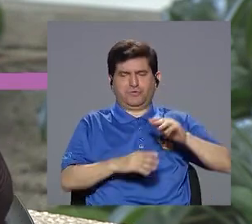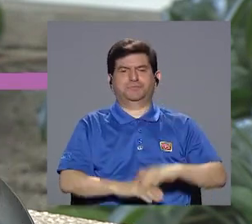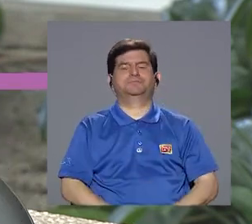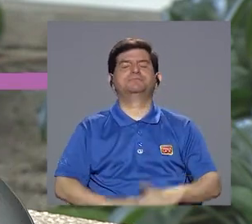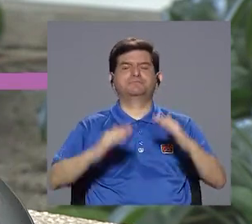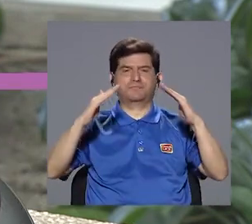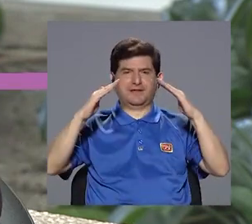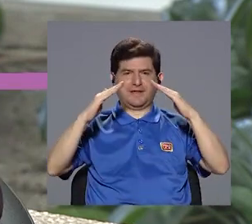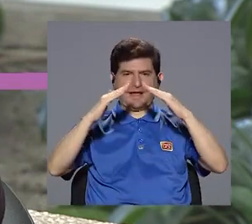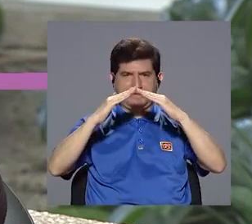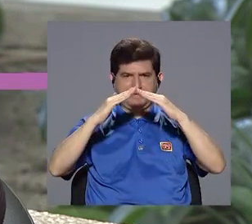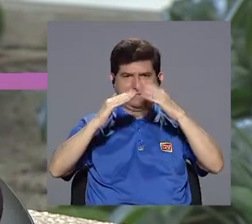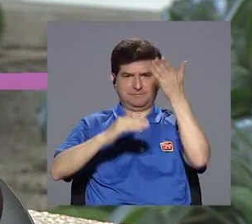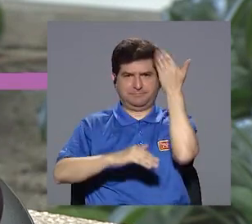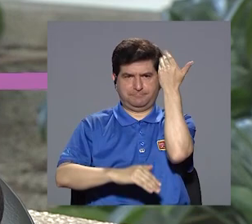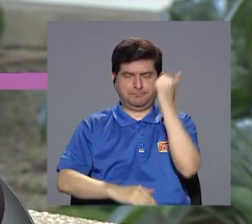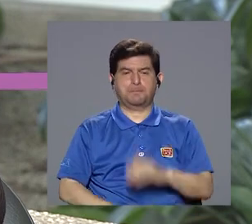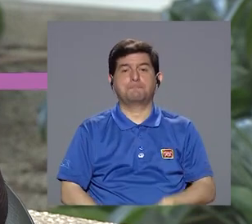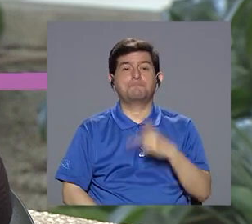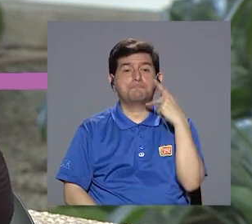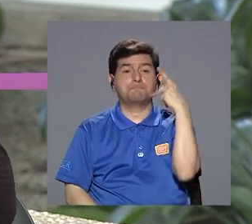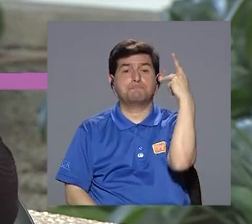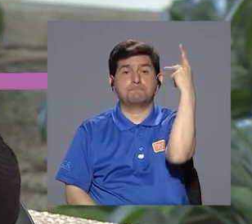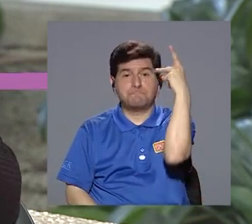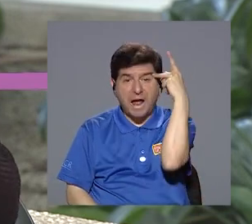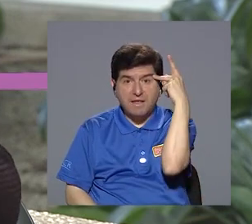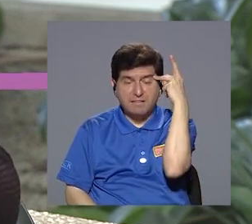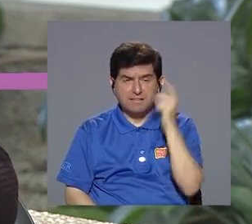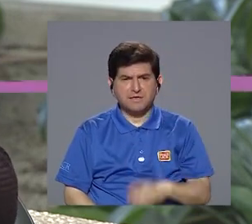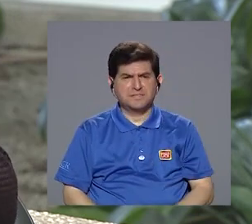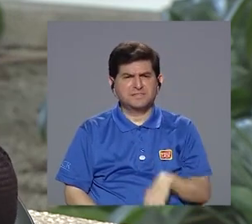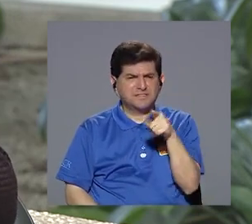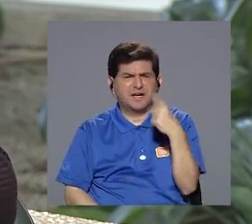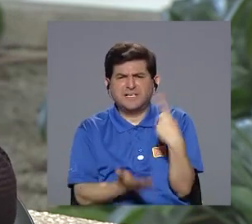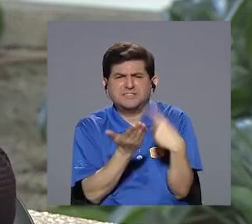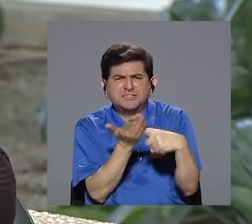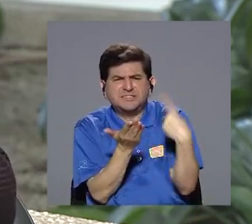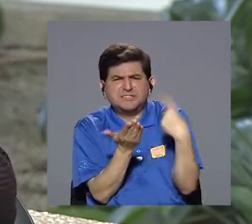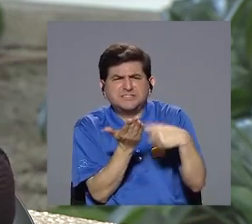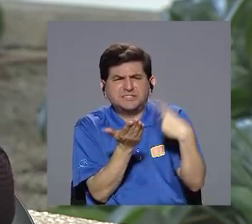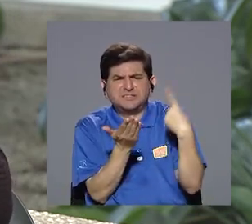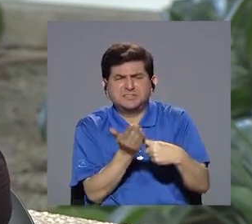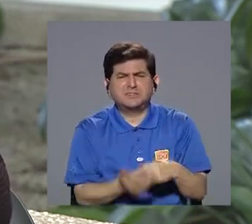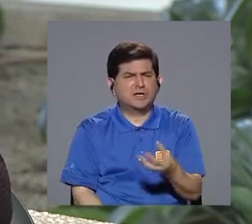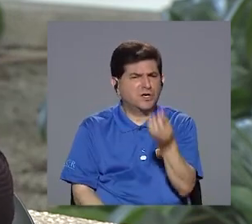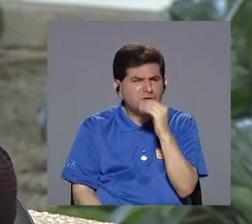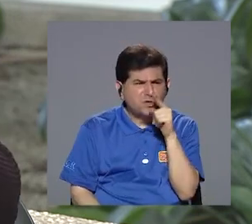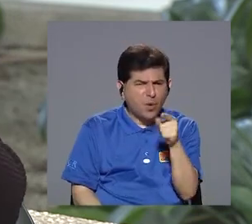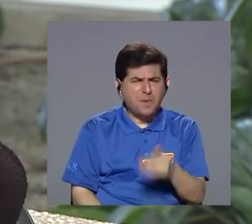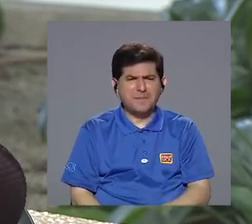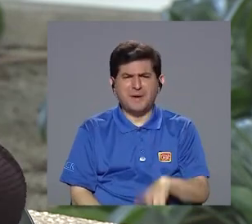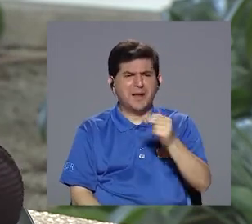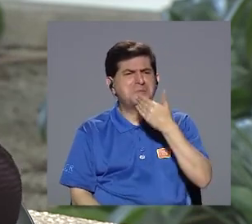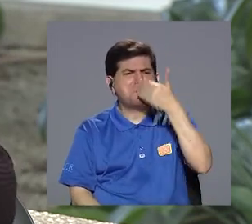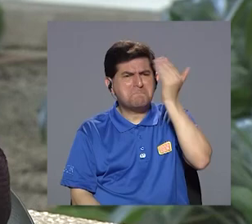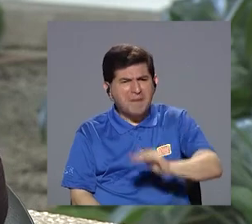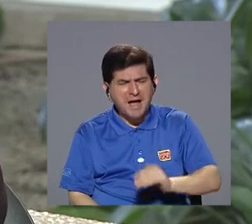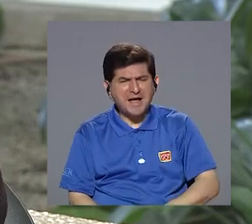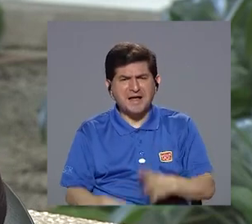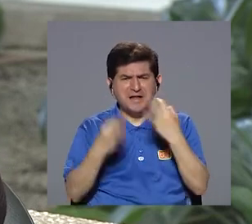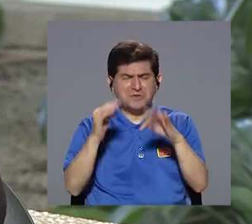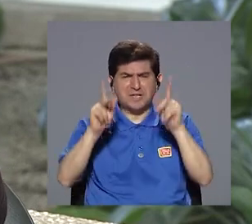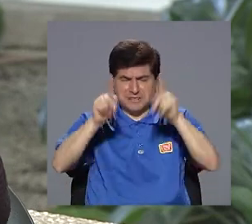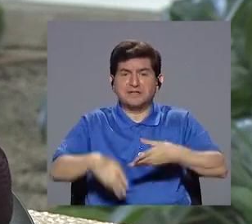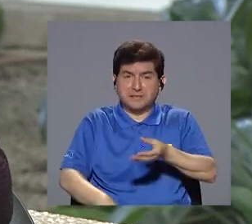casa. En casa. ¿Por qué? Porque los padres empiezan a pelear muchas veces, come, eso no es malo, tratan